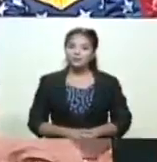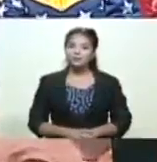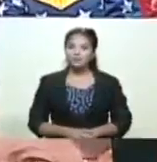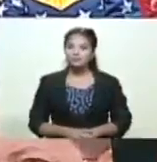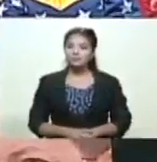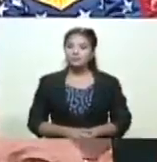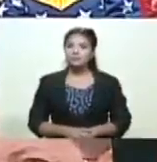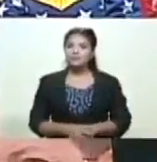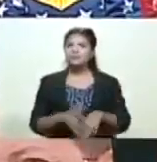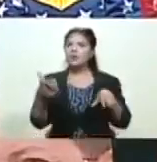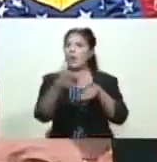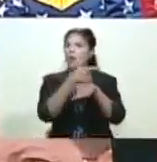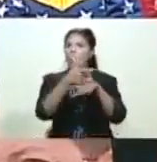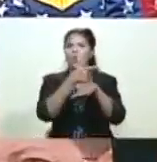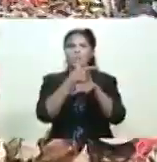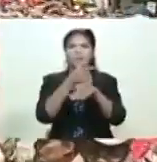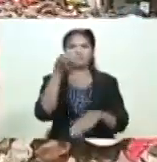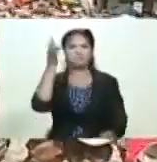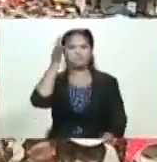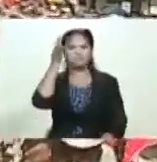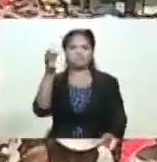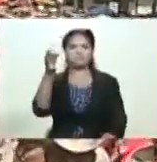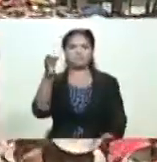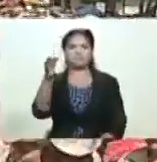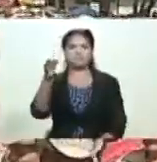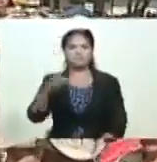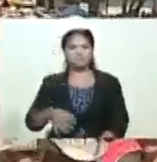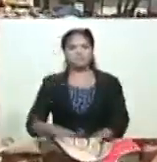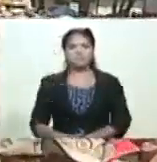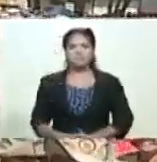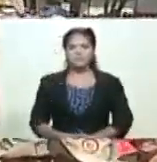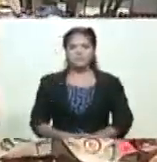¡Con un gobierno extremista!